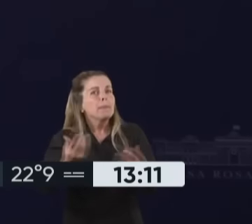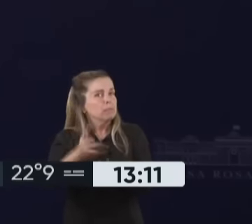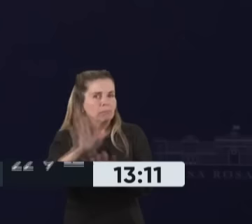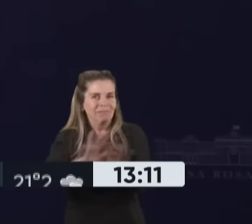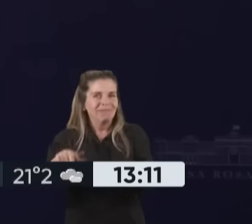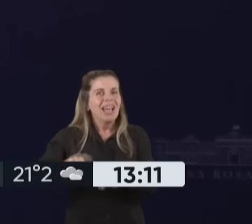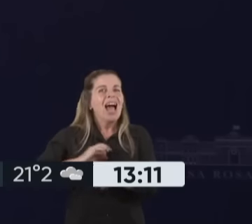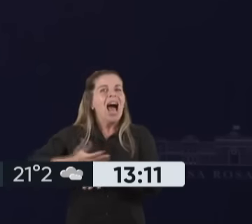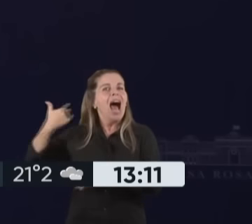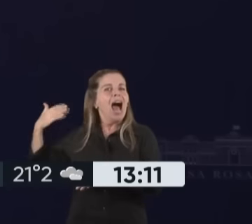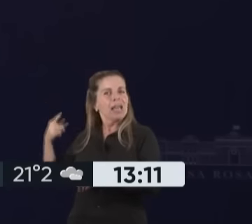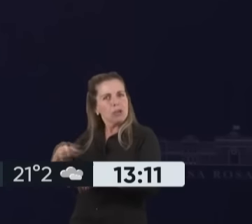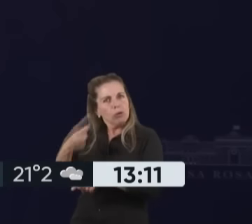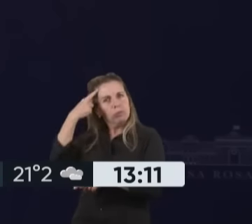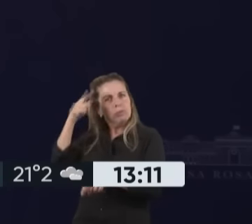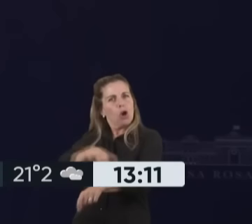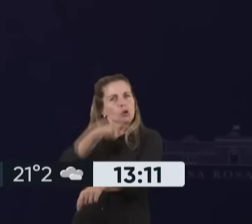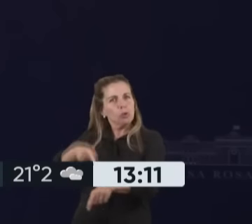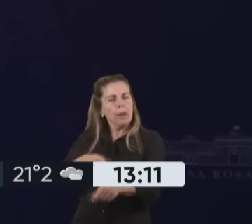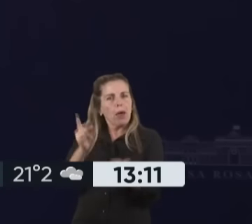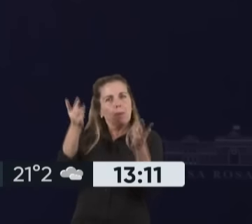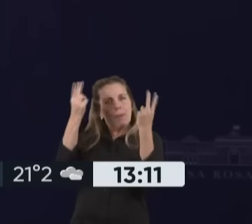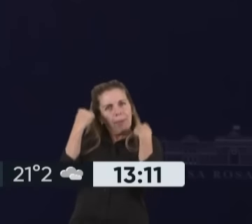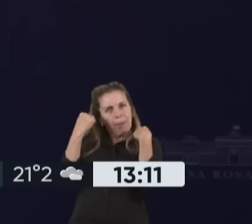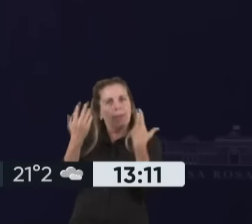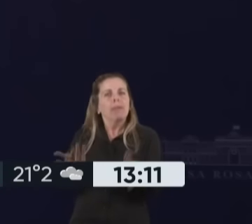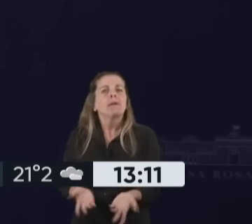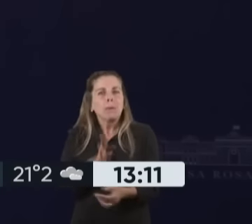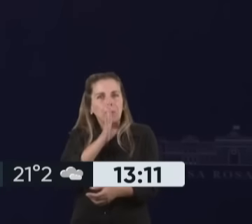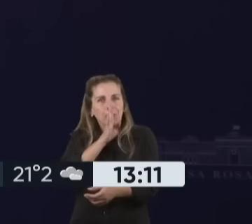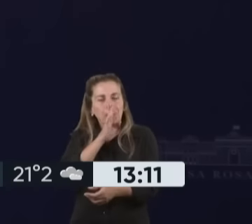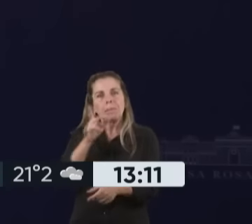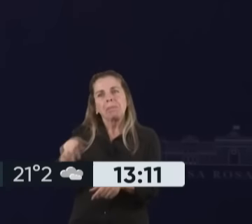orden que miraba con contemplación